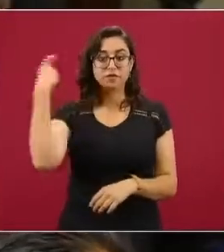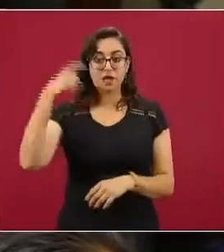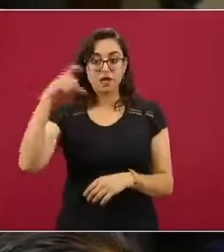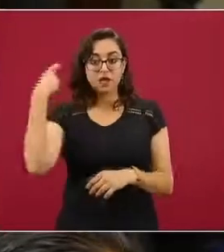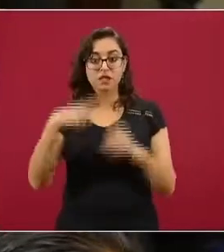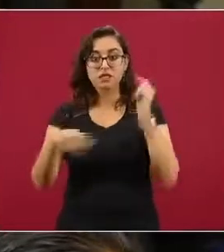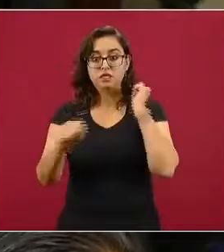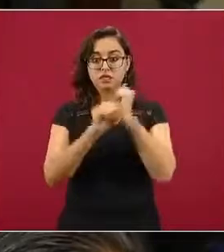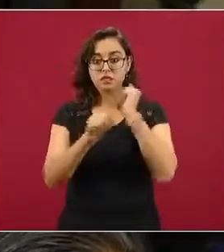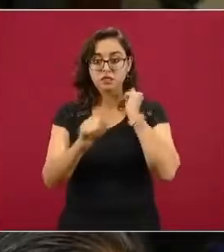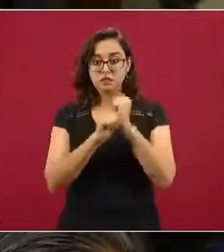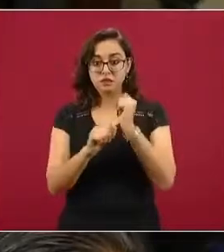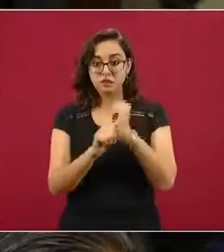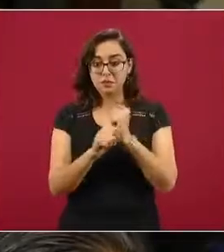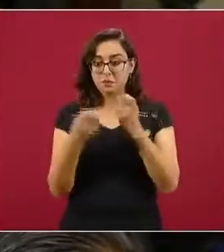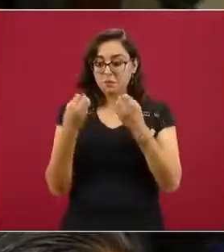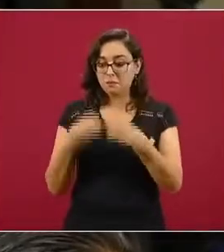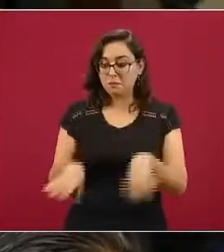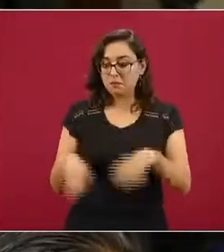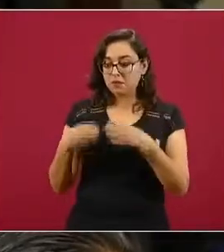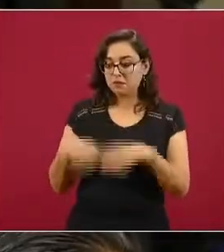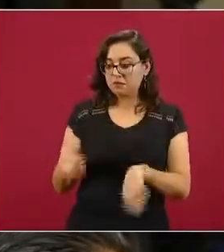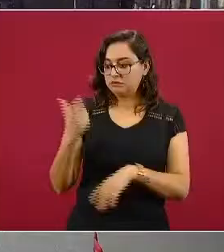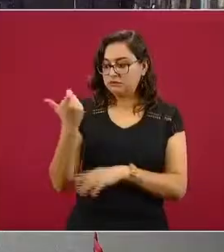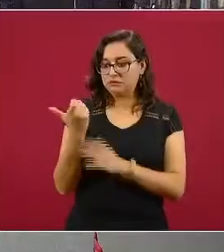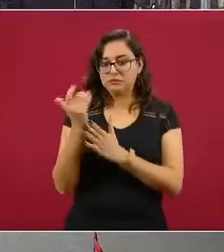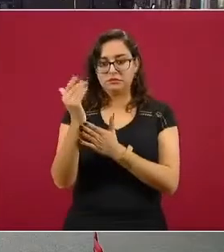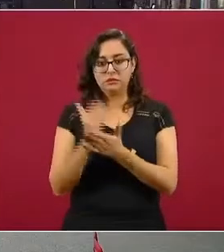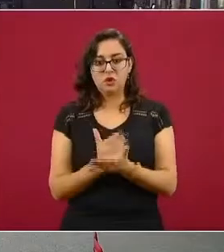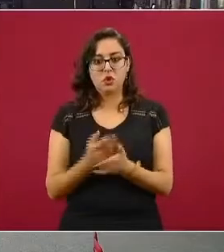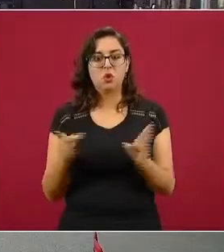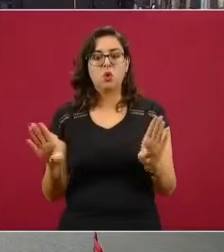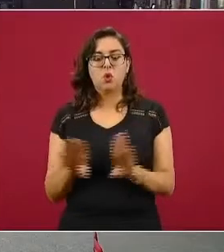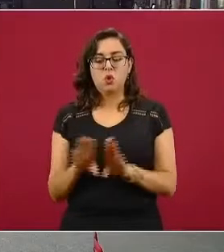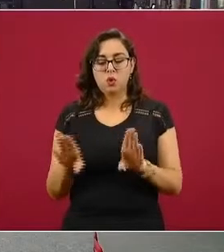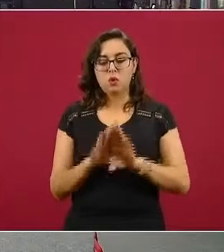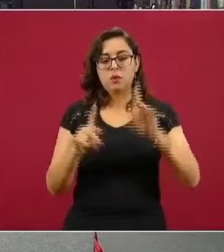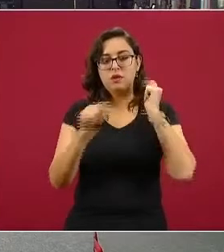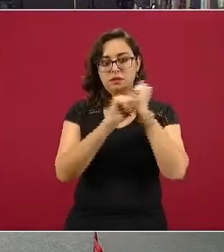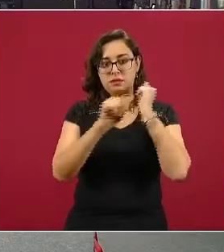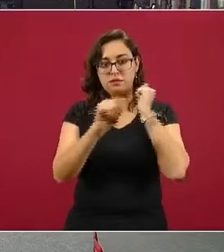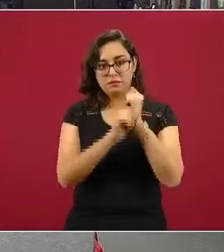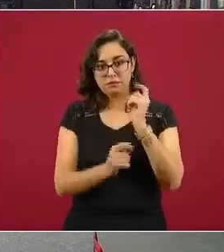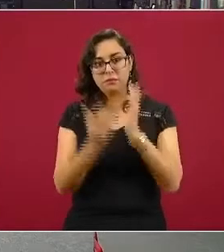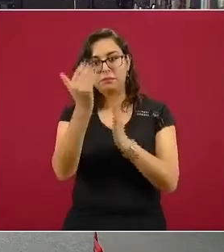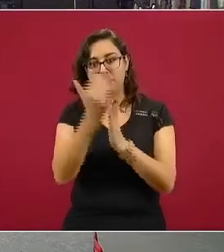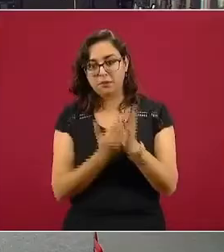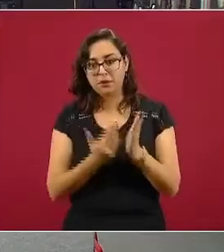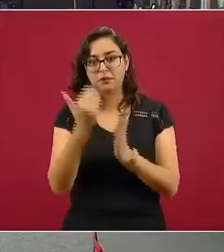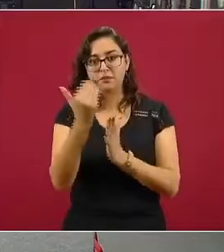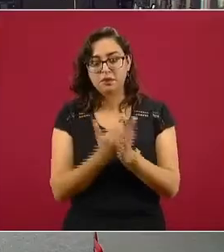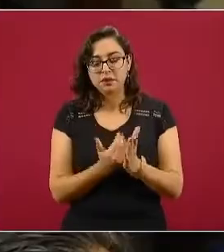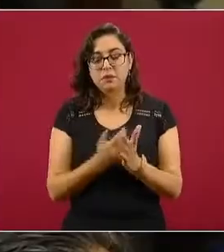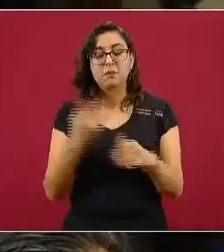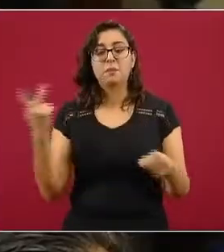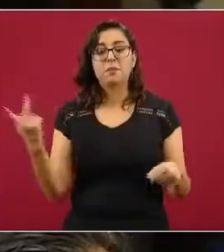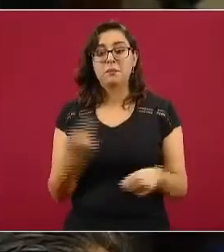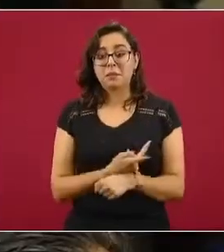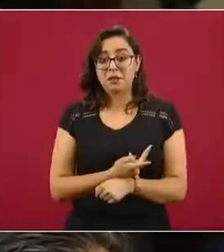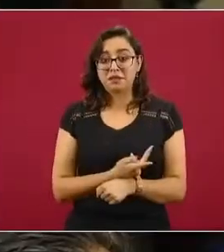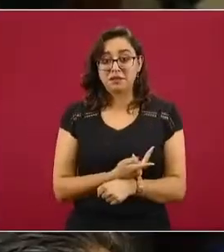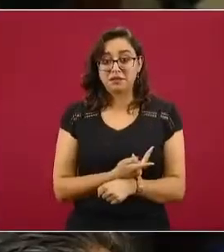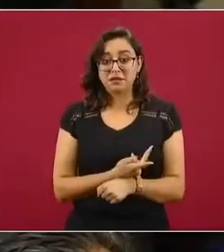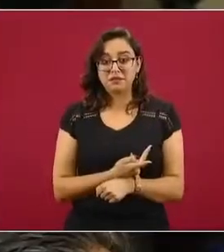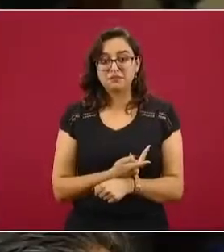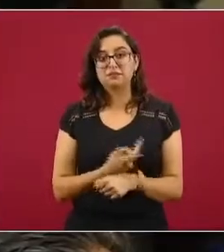decidieron reducir sus pérdidas, reducir frecuencias de paso de unidades de transporte, y al hacerlo las unidades remanentes transportaban